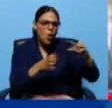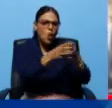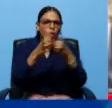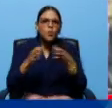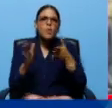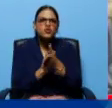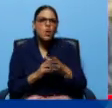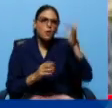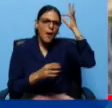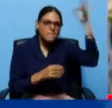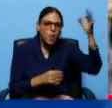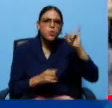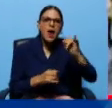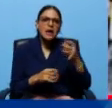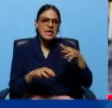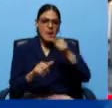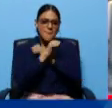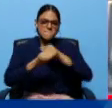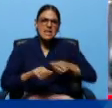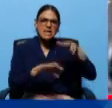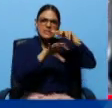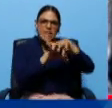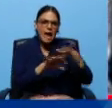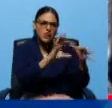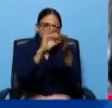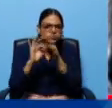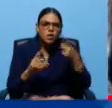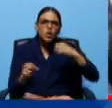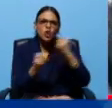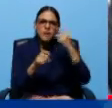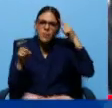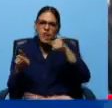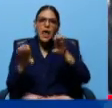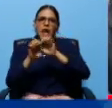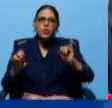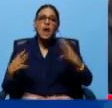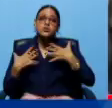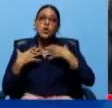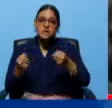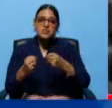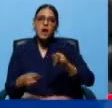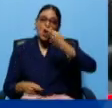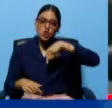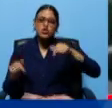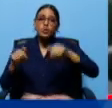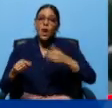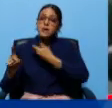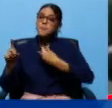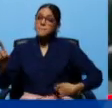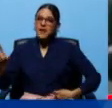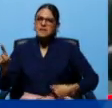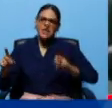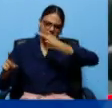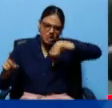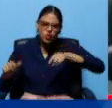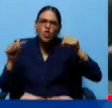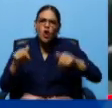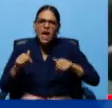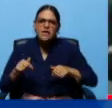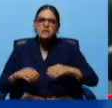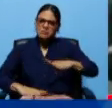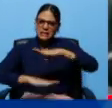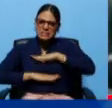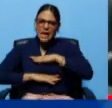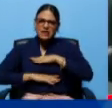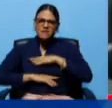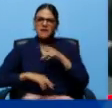Brigadas Comunitarias Militares para la Educación y para la Salud. Así que estamos, mi comandante en jefe, muy